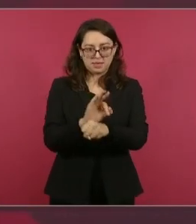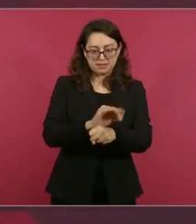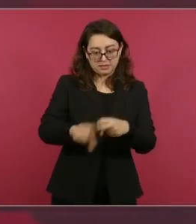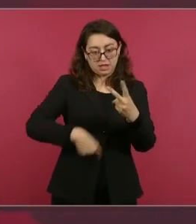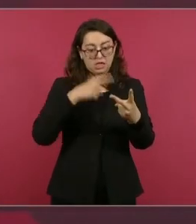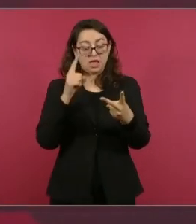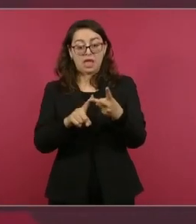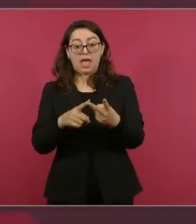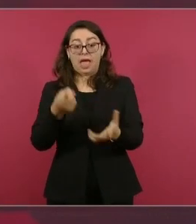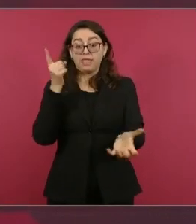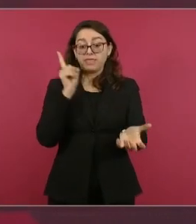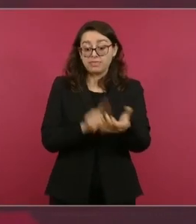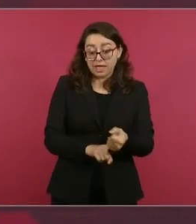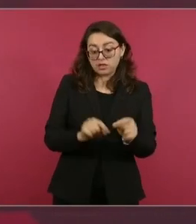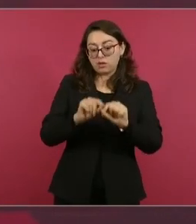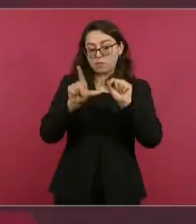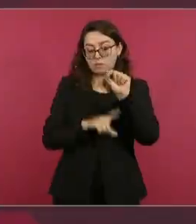interior.